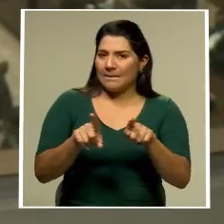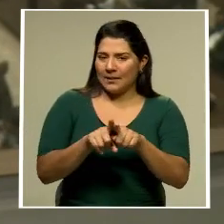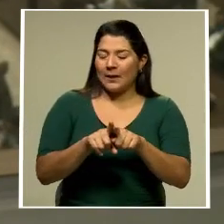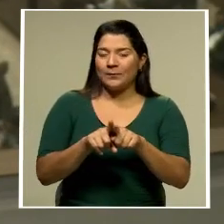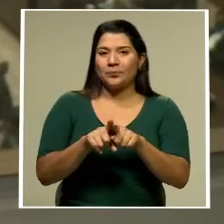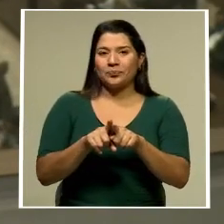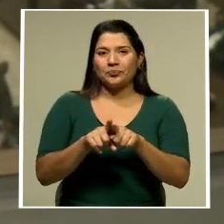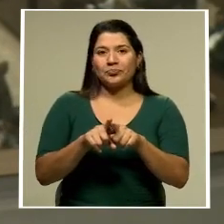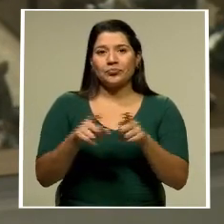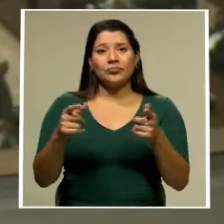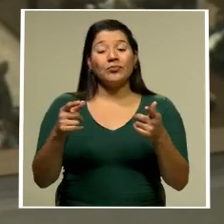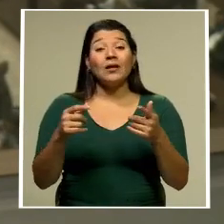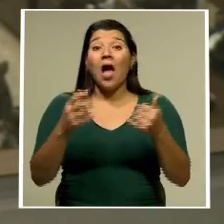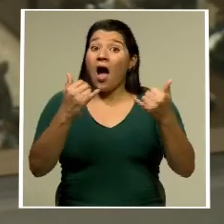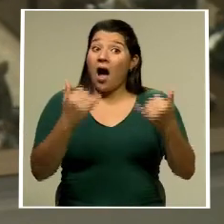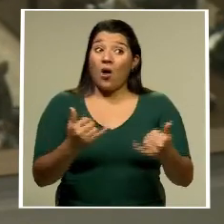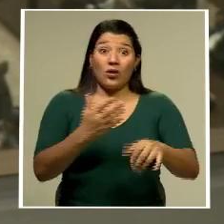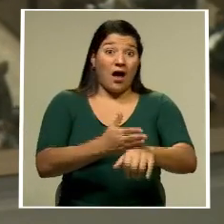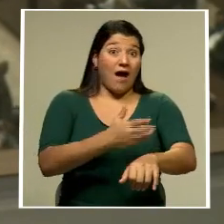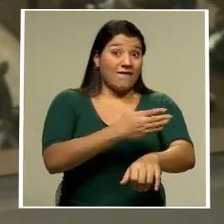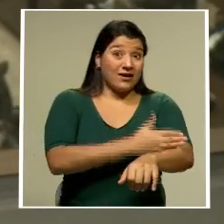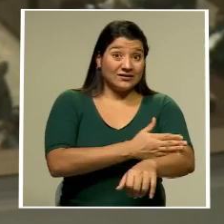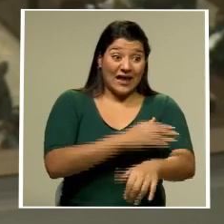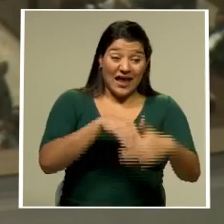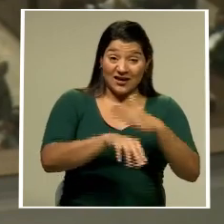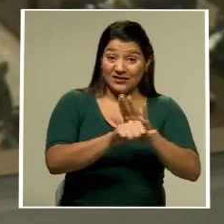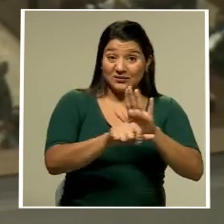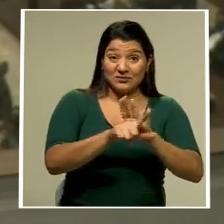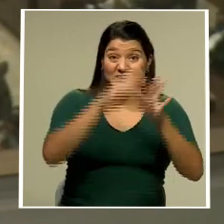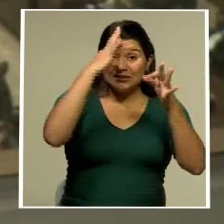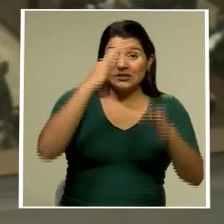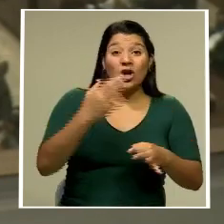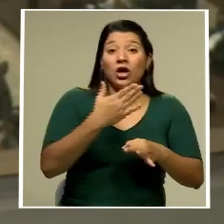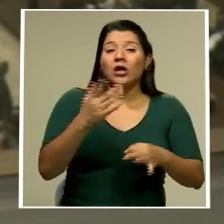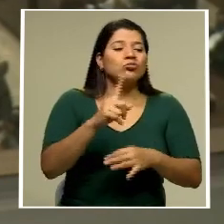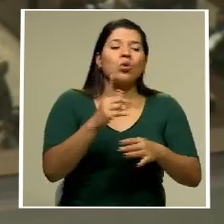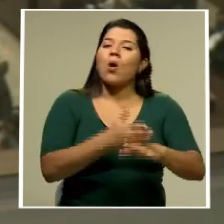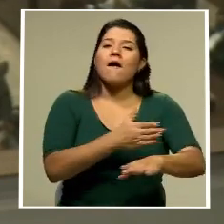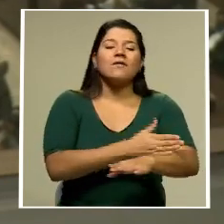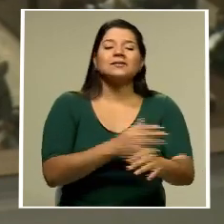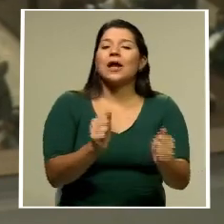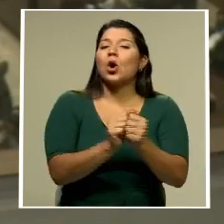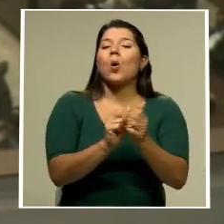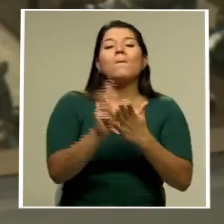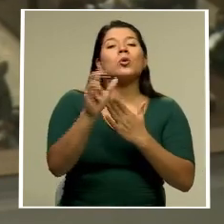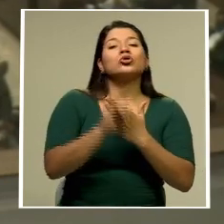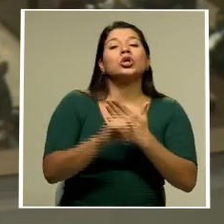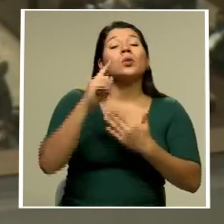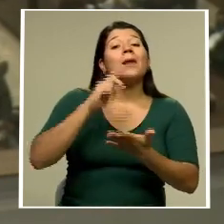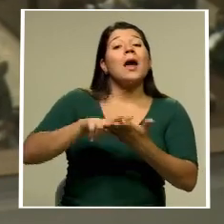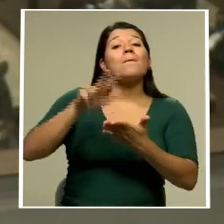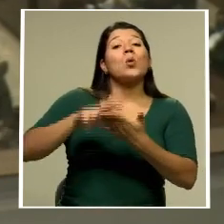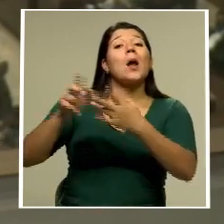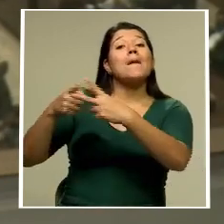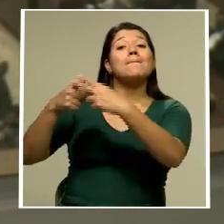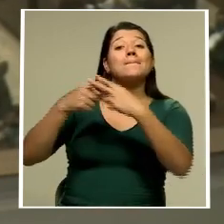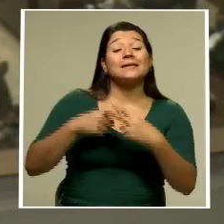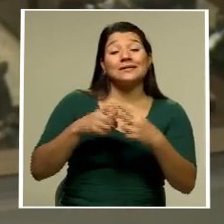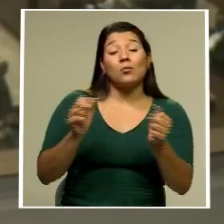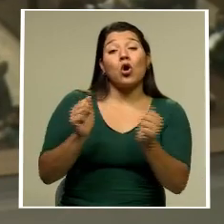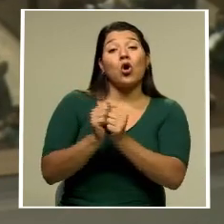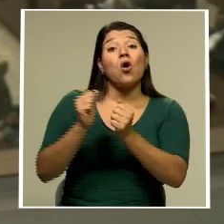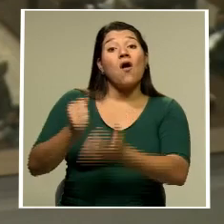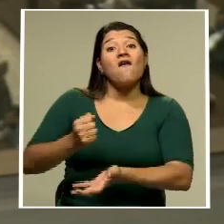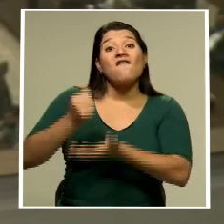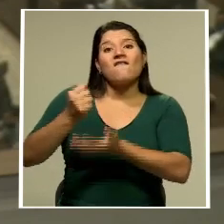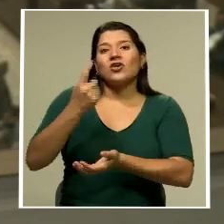es el avance del segundo debate para aprobar el crédito con el Fondo Monetario Internacional. Pues estas situaciones